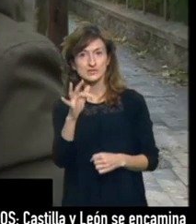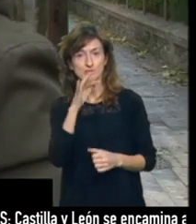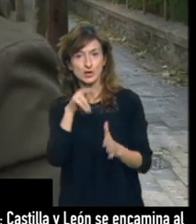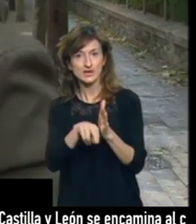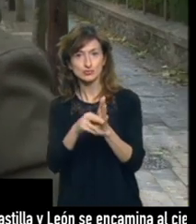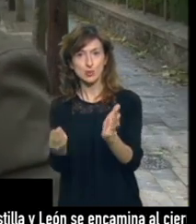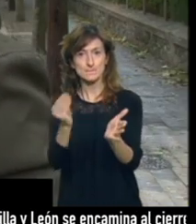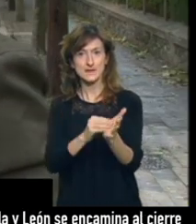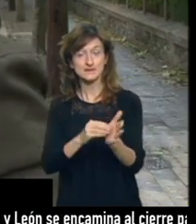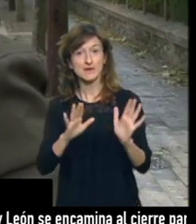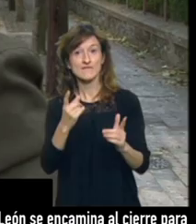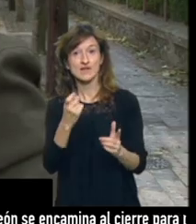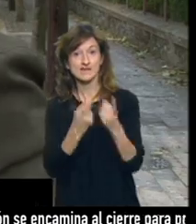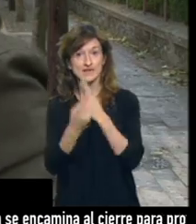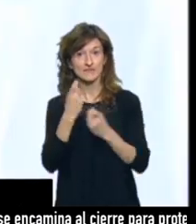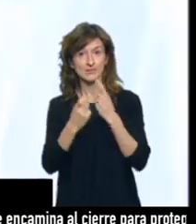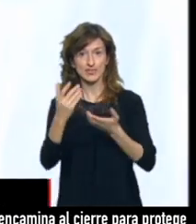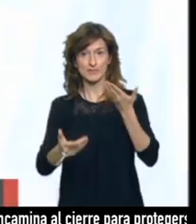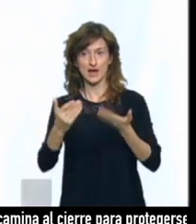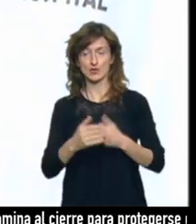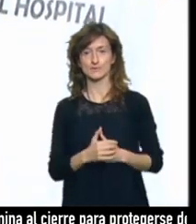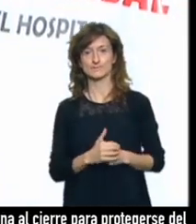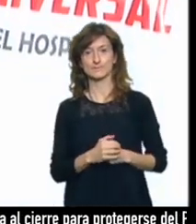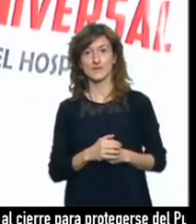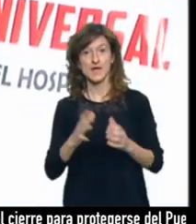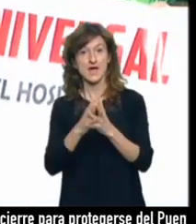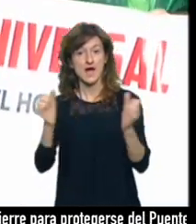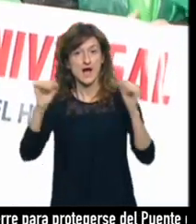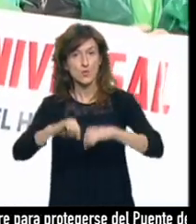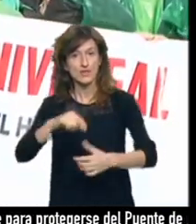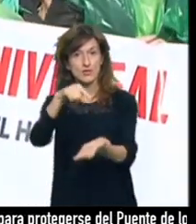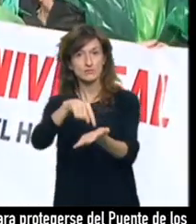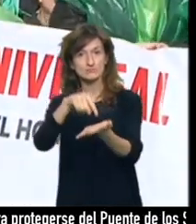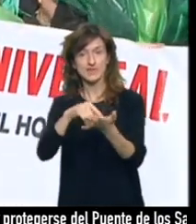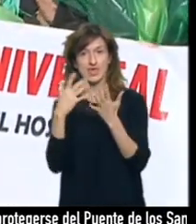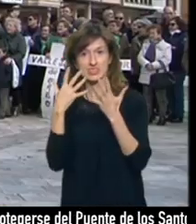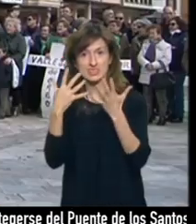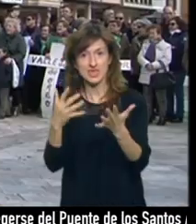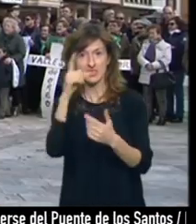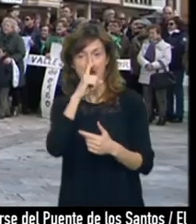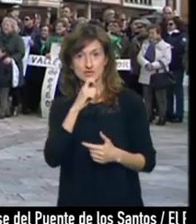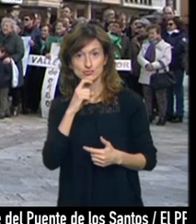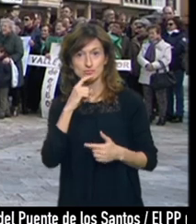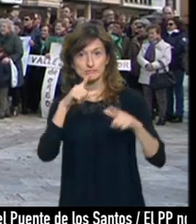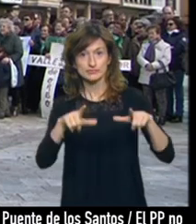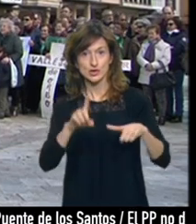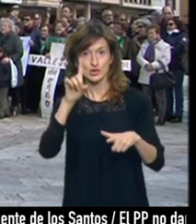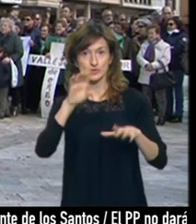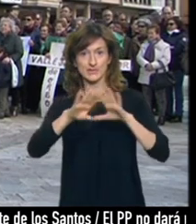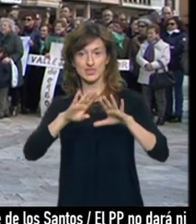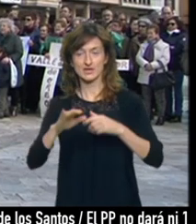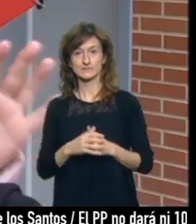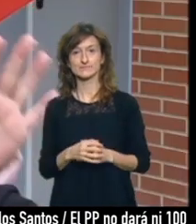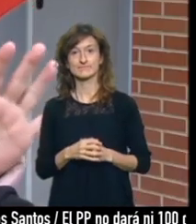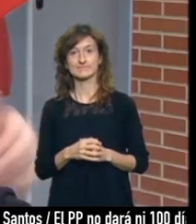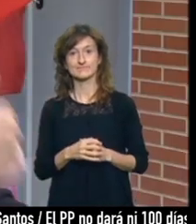mayores, pero nos falta información para poder valorarlo. Un acuerdo que llevan demandando desde hace 10 años plataformas ciudadanas del norte. Si de momento